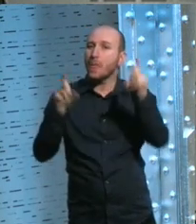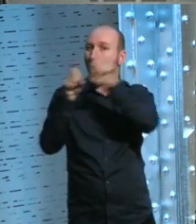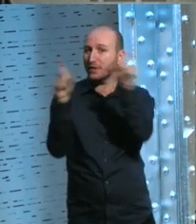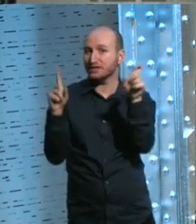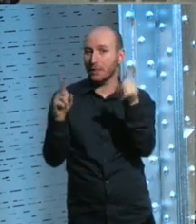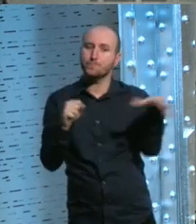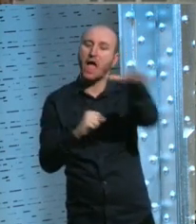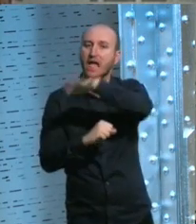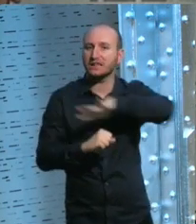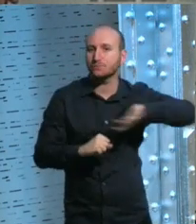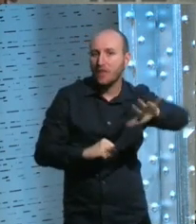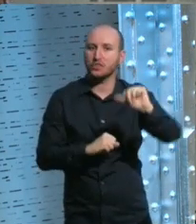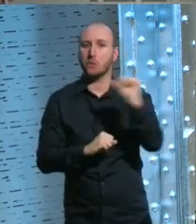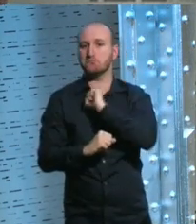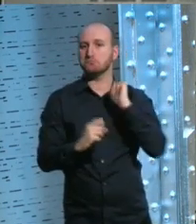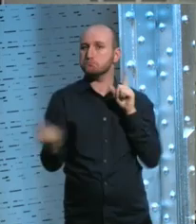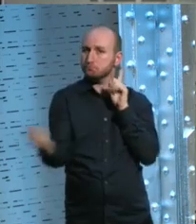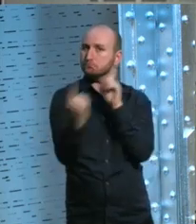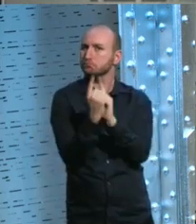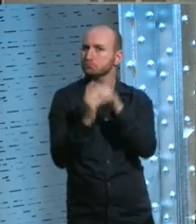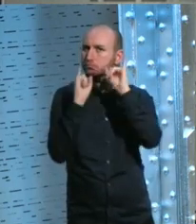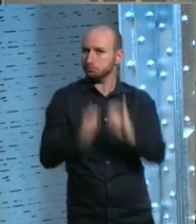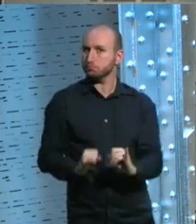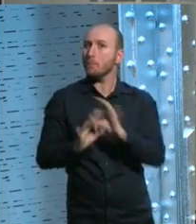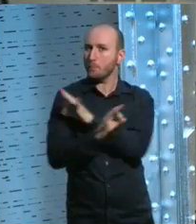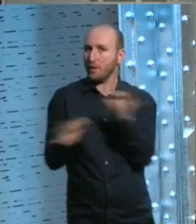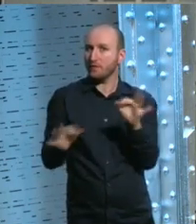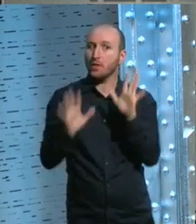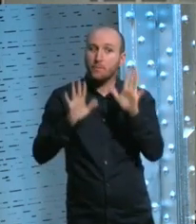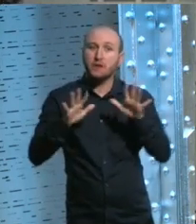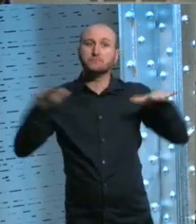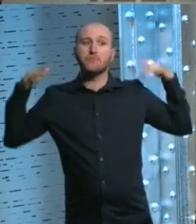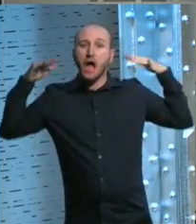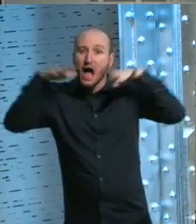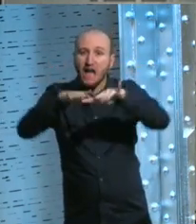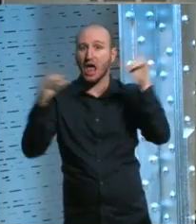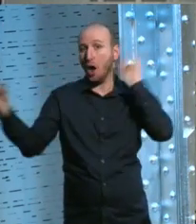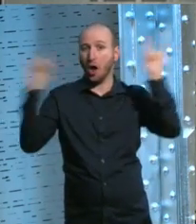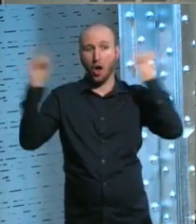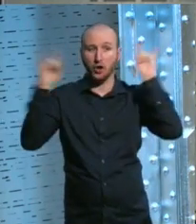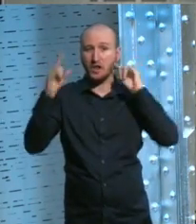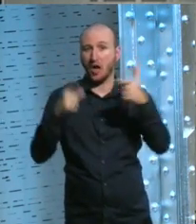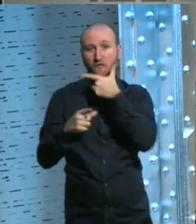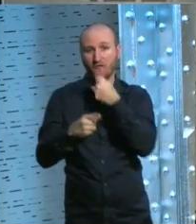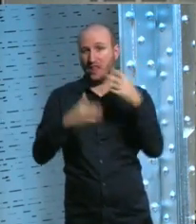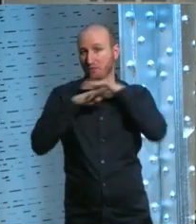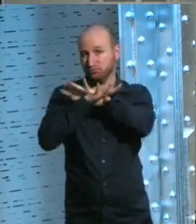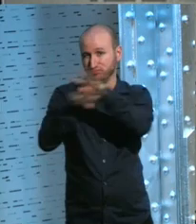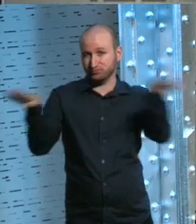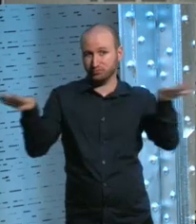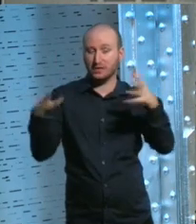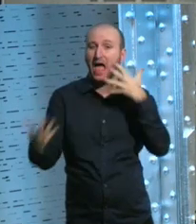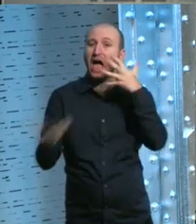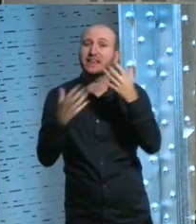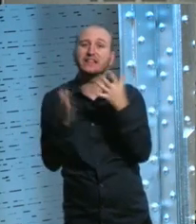en un espacio privativo, pero el aire pasa, el ruido pasa, etcétera. Entonces, el arte es